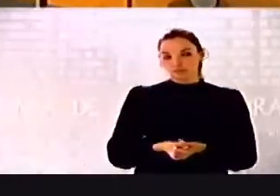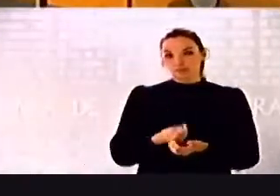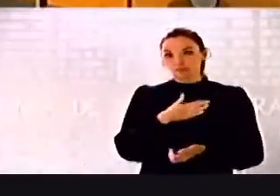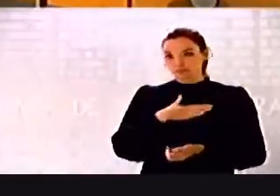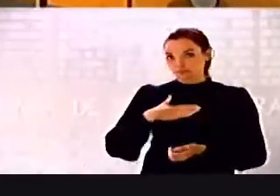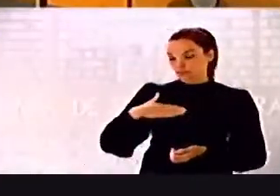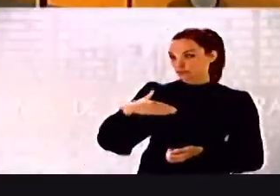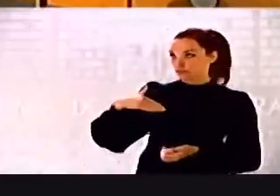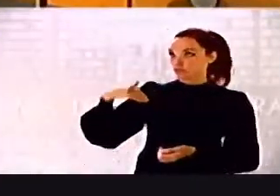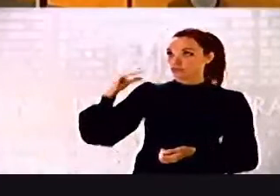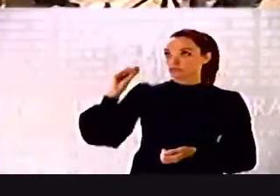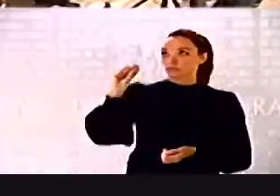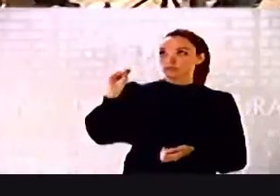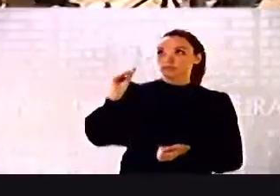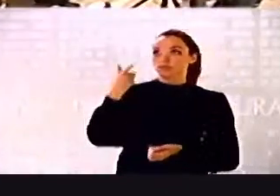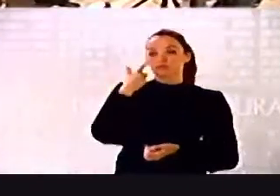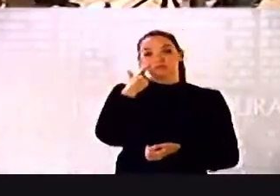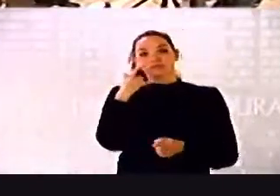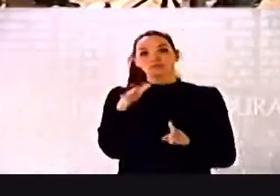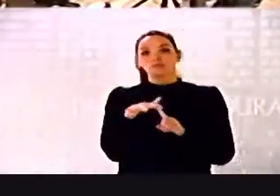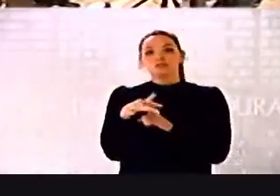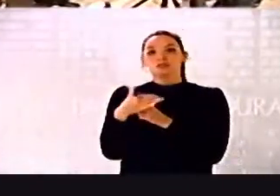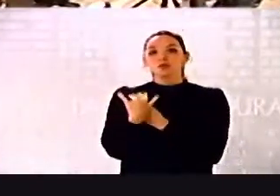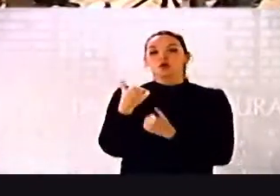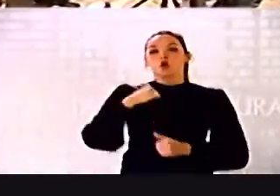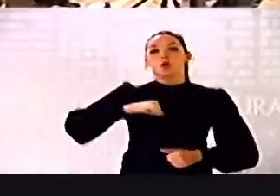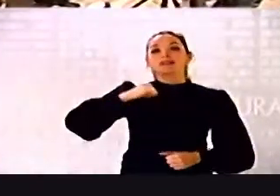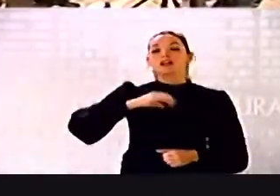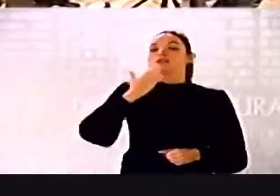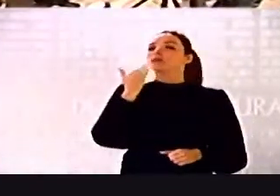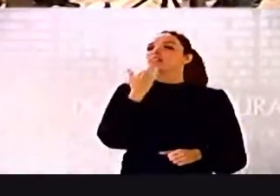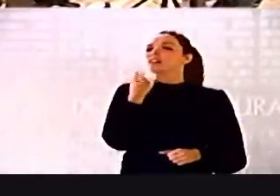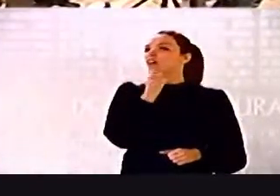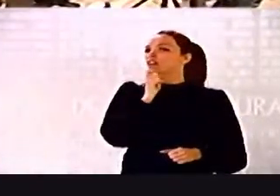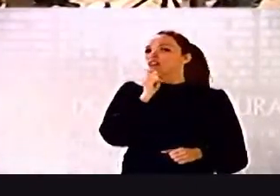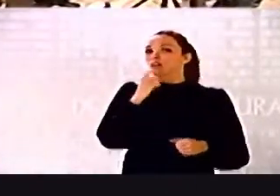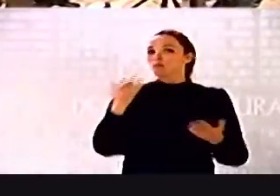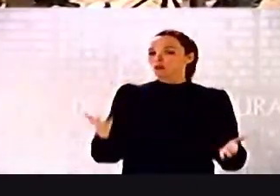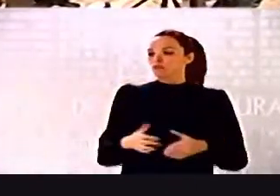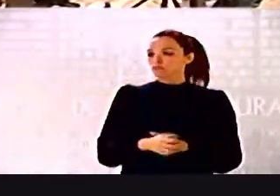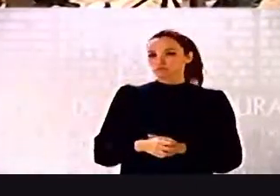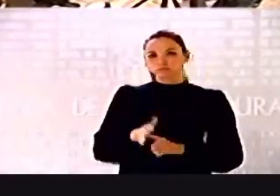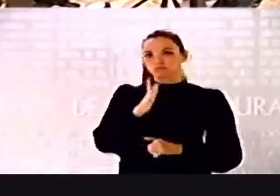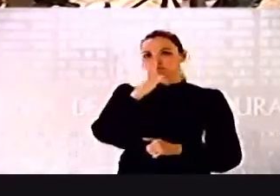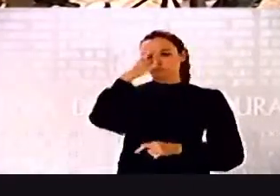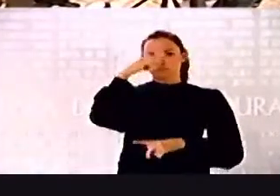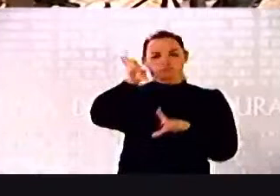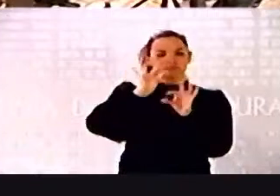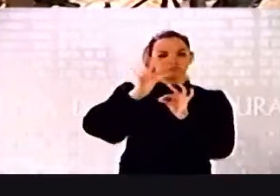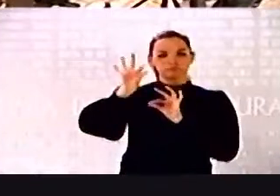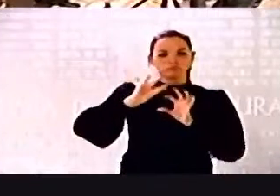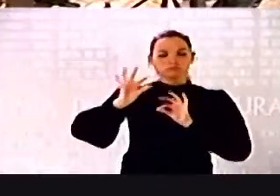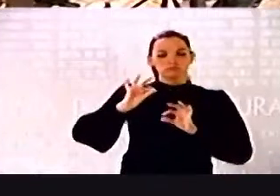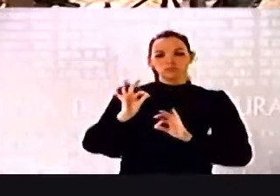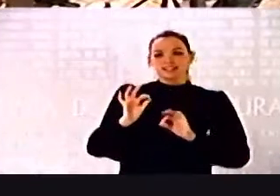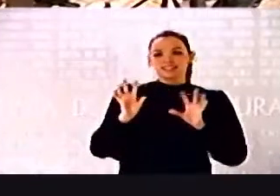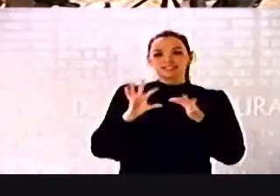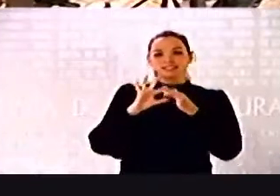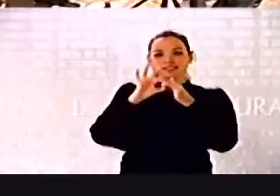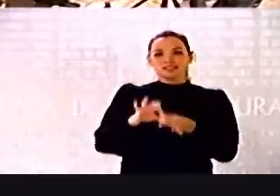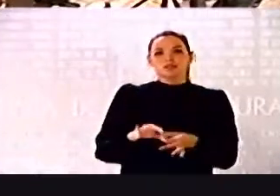Preguntarle por la situación del Hospital de Mérida. ¿Qué ha ocurrido para que se han tenido que tomar las decisiones que se han tomado respecto